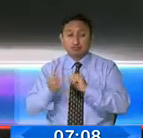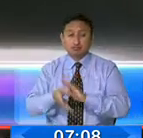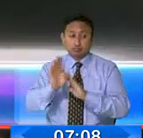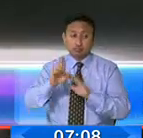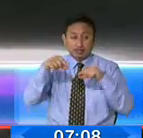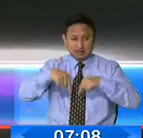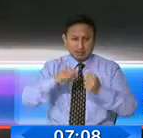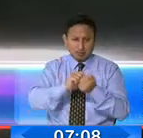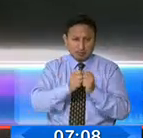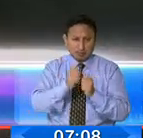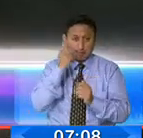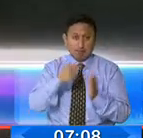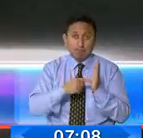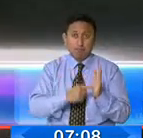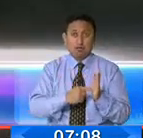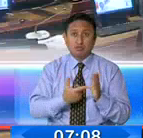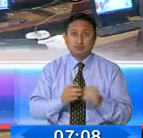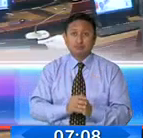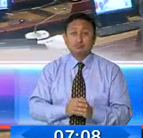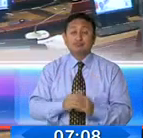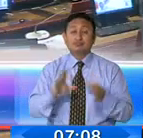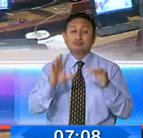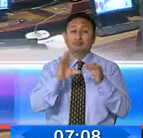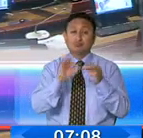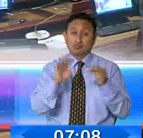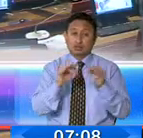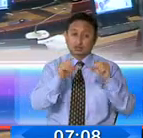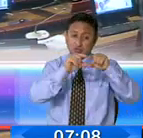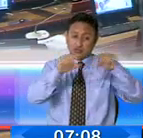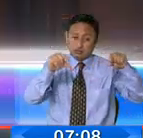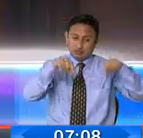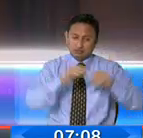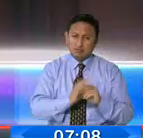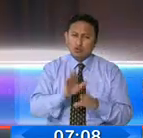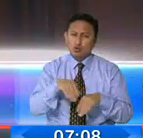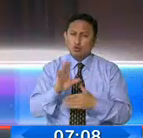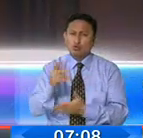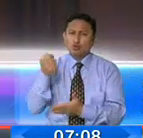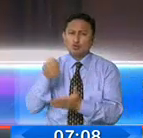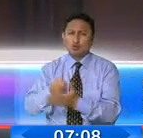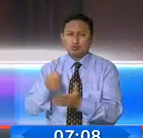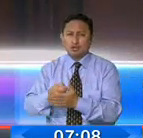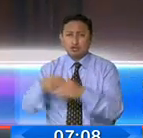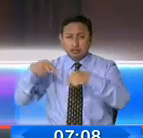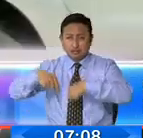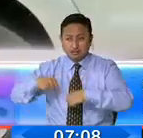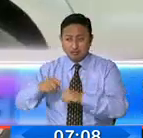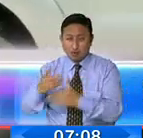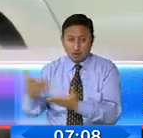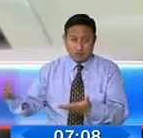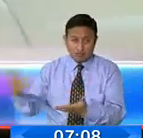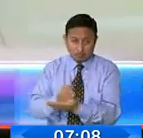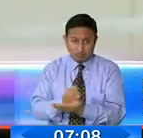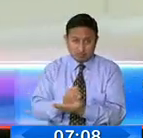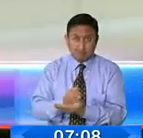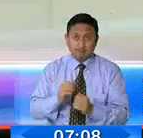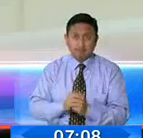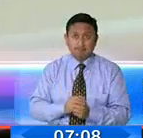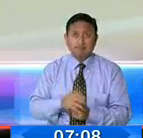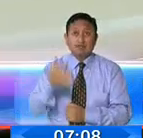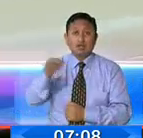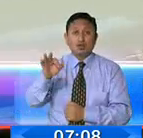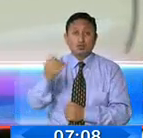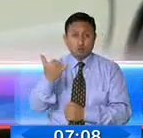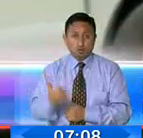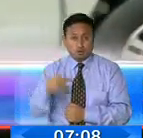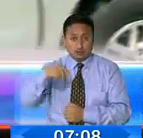algunos puntos. Entre esos, la acción del texto que señala de qué manera se adquieren los bienes que genera la acción de extinción de dominio. El documento actual